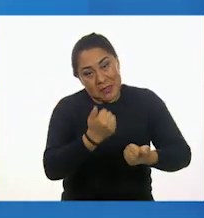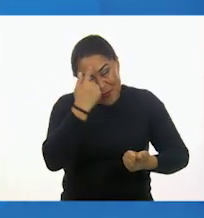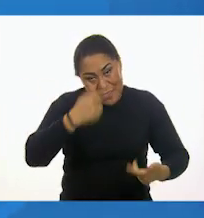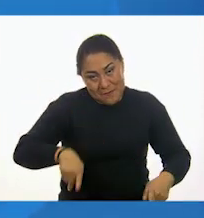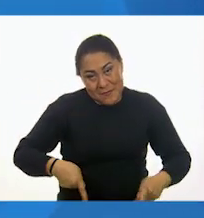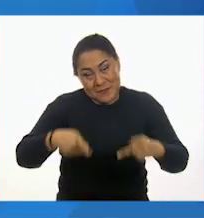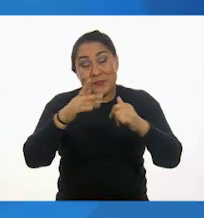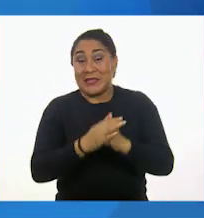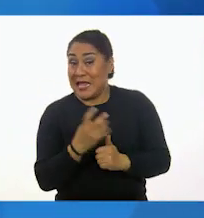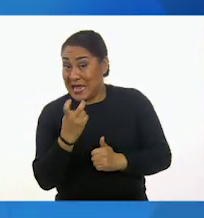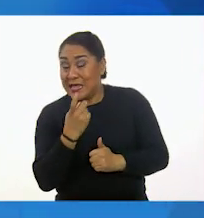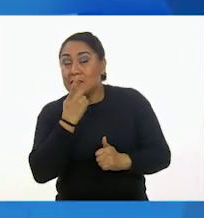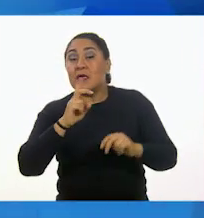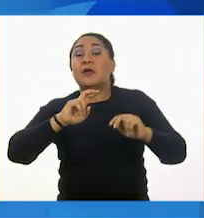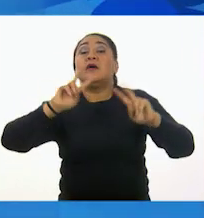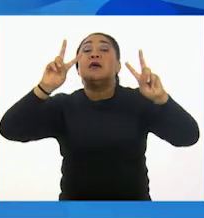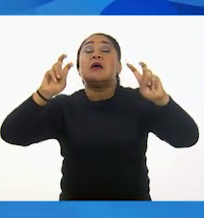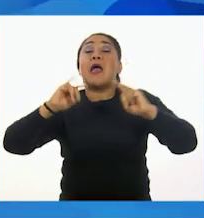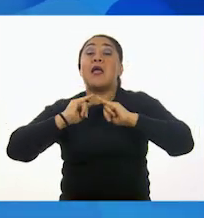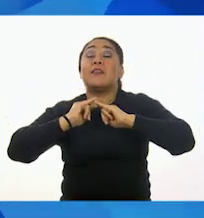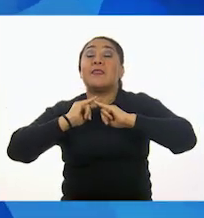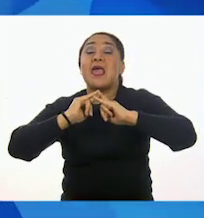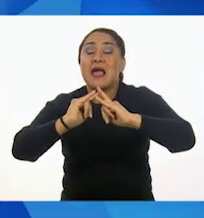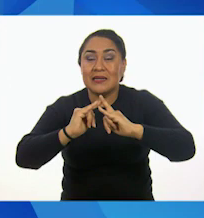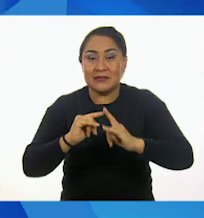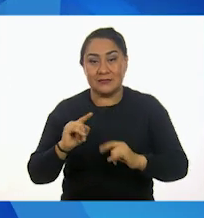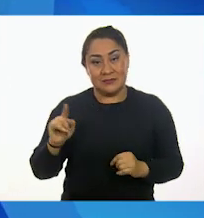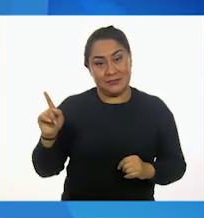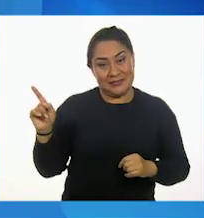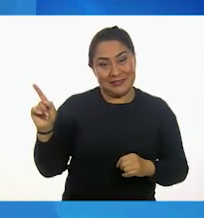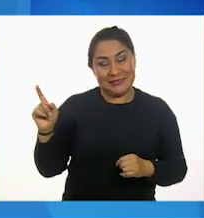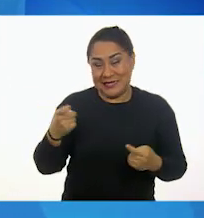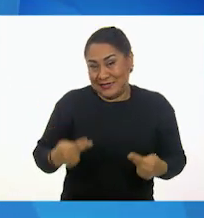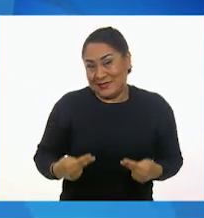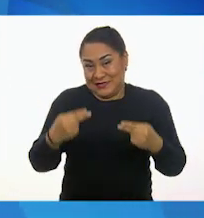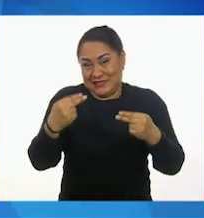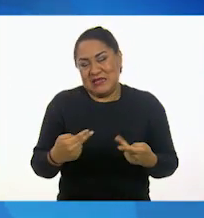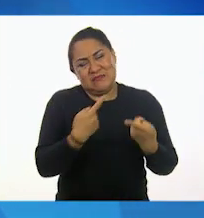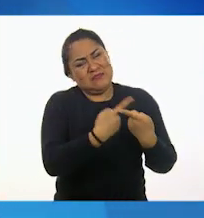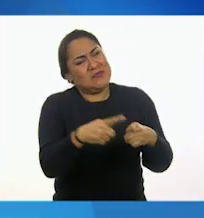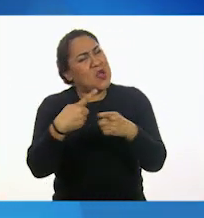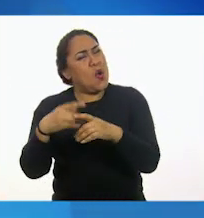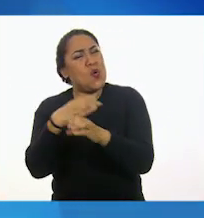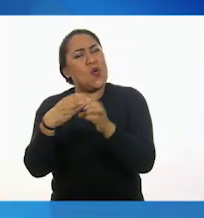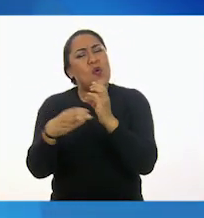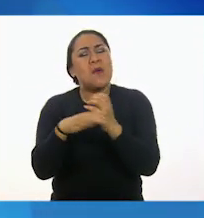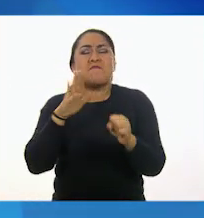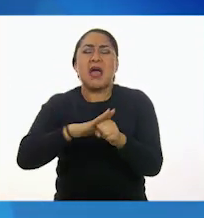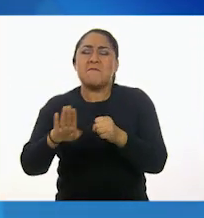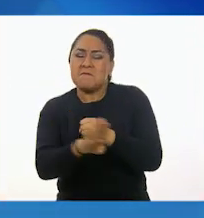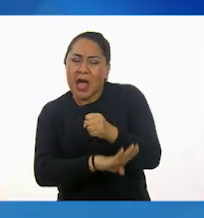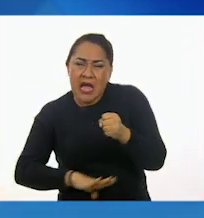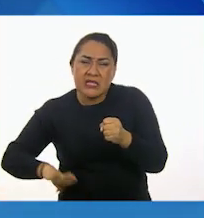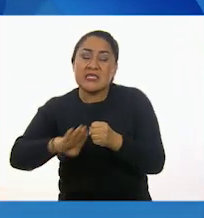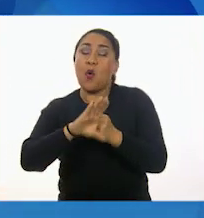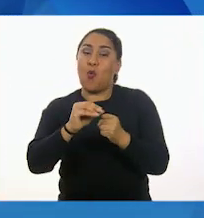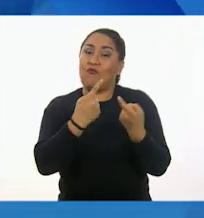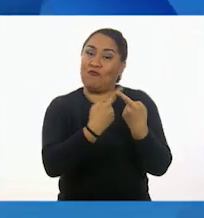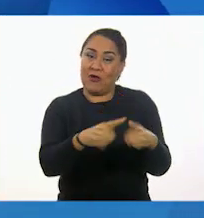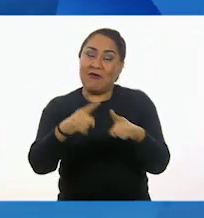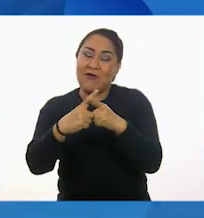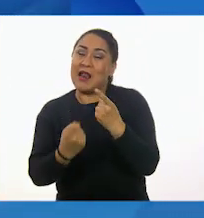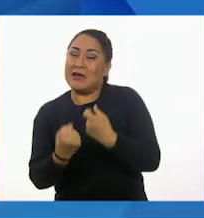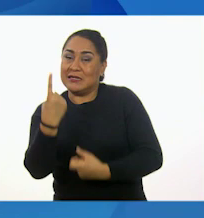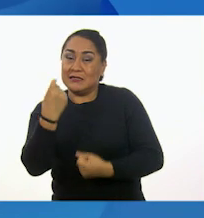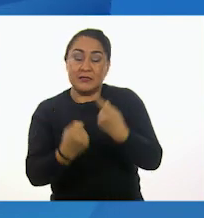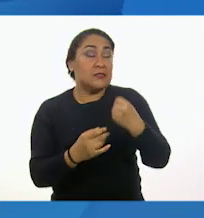dice, el tianguis, donde podemos encontrar muchas cosas, desde cosas de lo más básico a otras cosas diferentes,